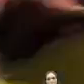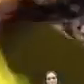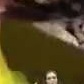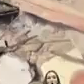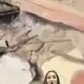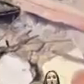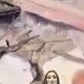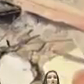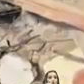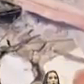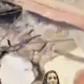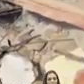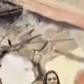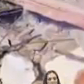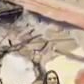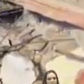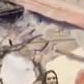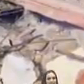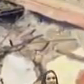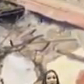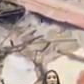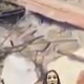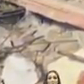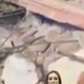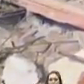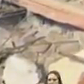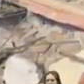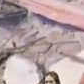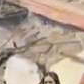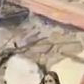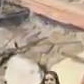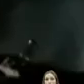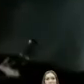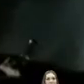pero desde ayer los bomberos no han detectado otras señales de vida.